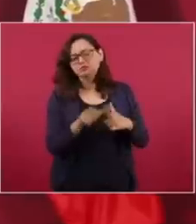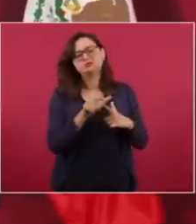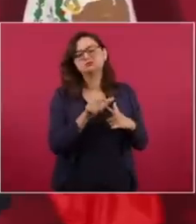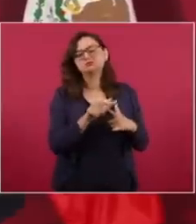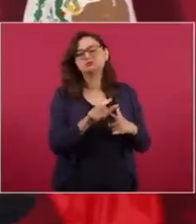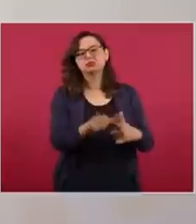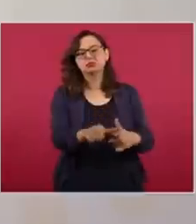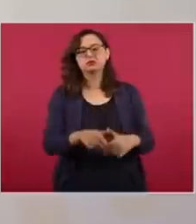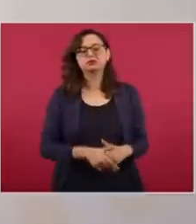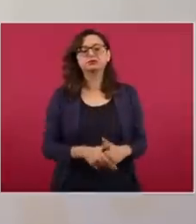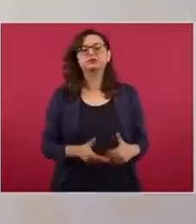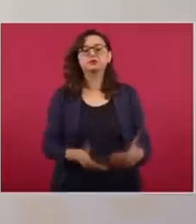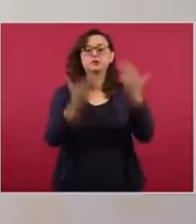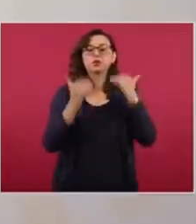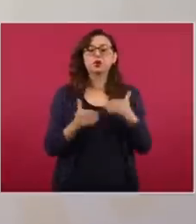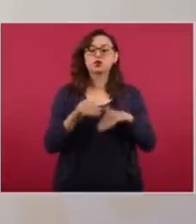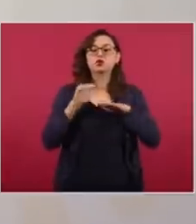Acerca de la cumbre,